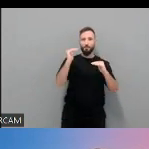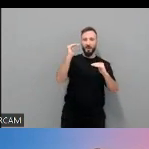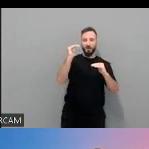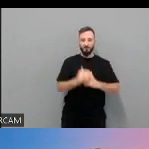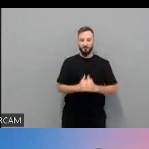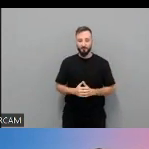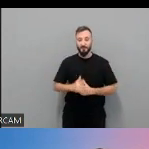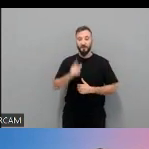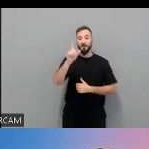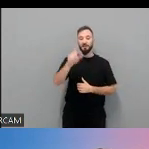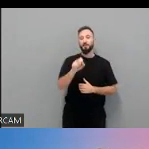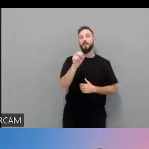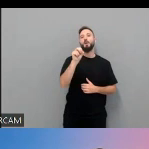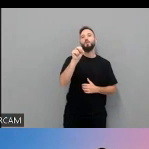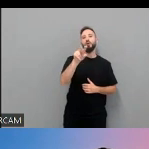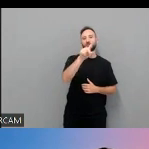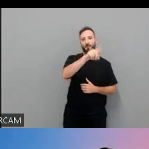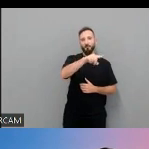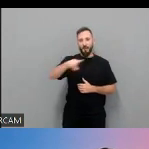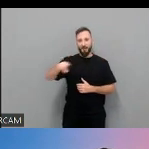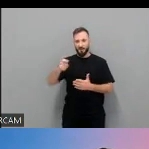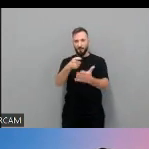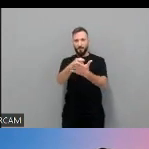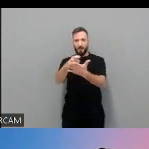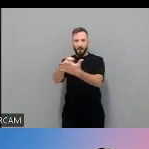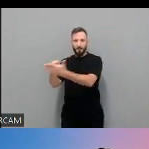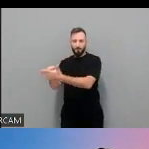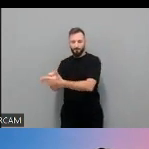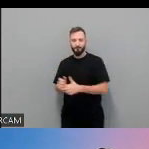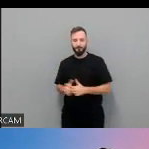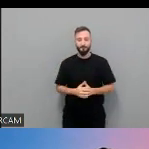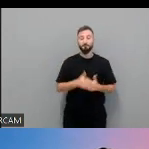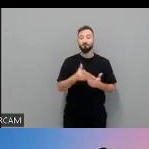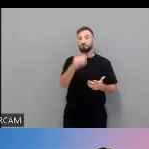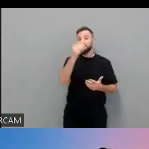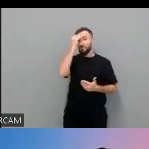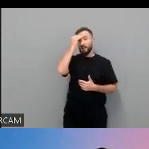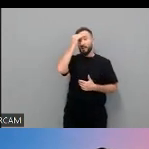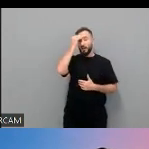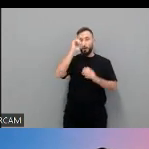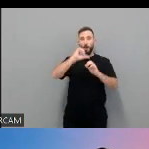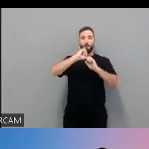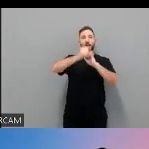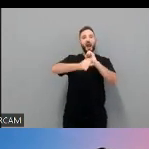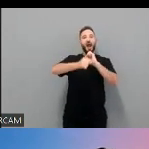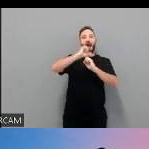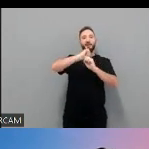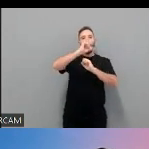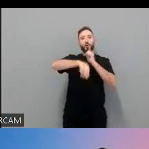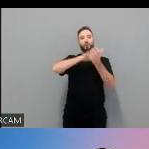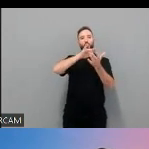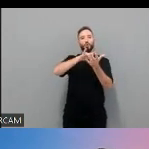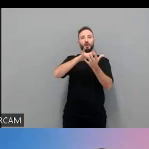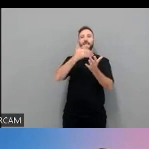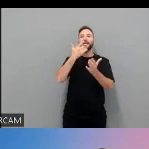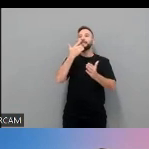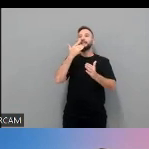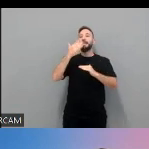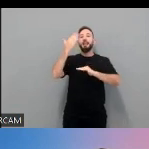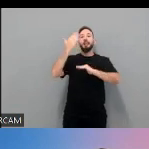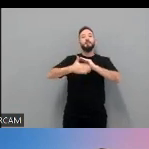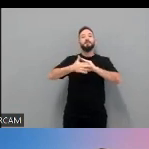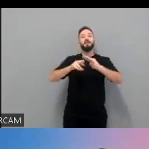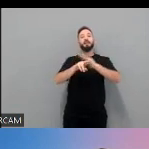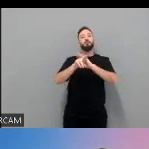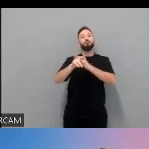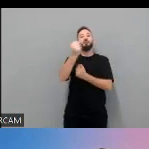También en 12 mensualidades. Yo creo que este es el marco cuando no existe un límite de recursos